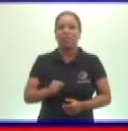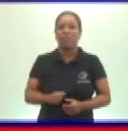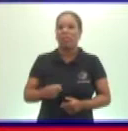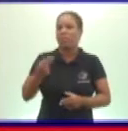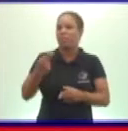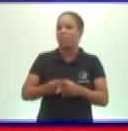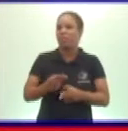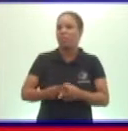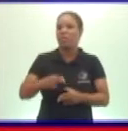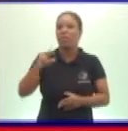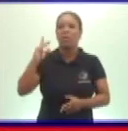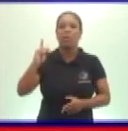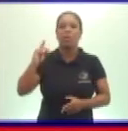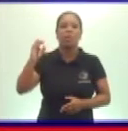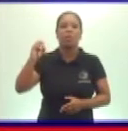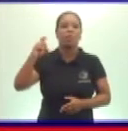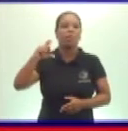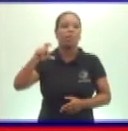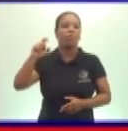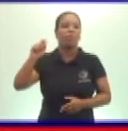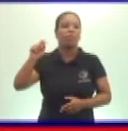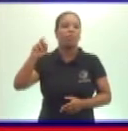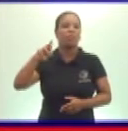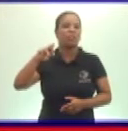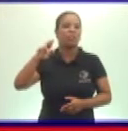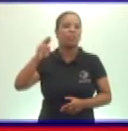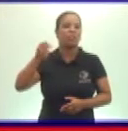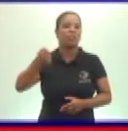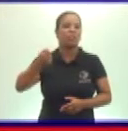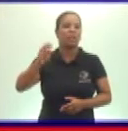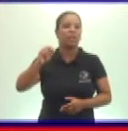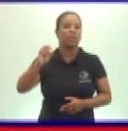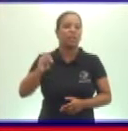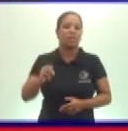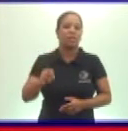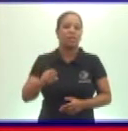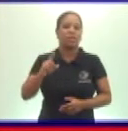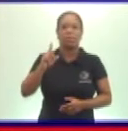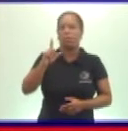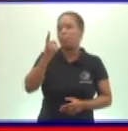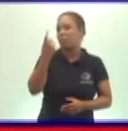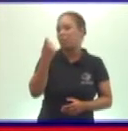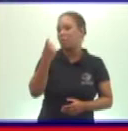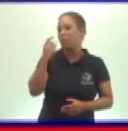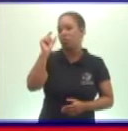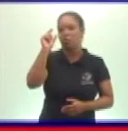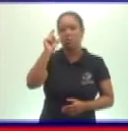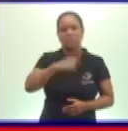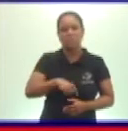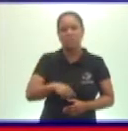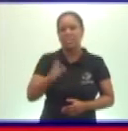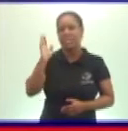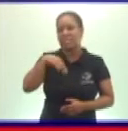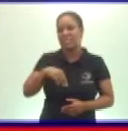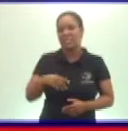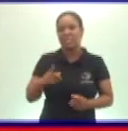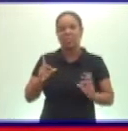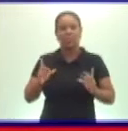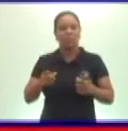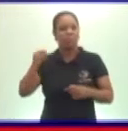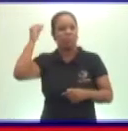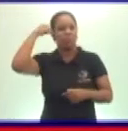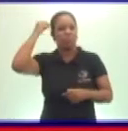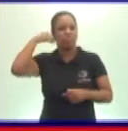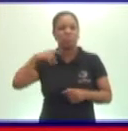doctrinarios? Pues sujetos privados de sentido político y sin contacto con la realidad. Cuando usted escucha hoy por